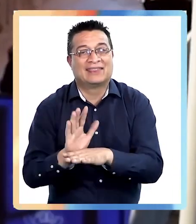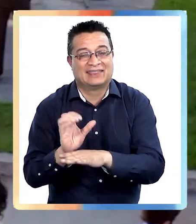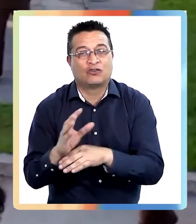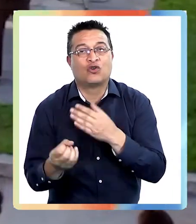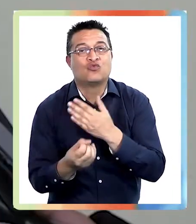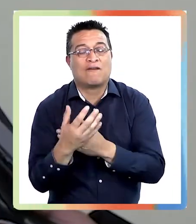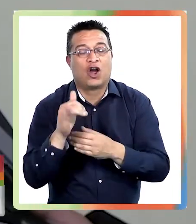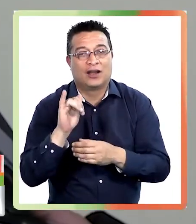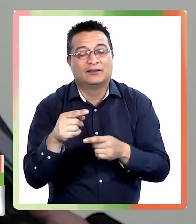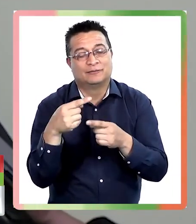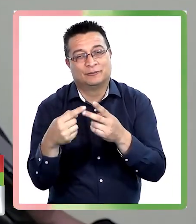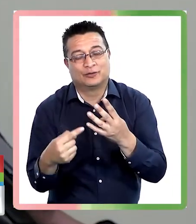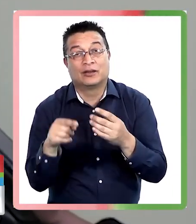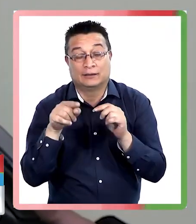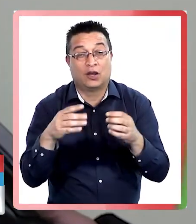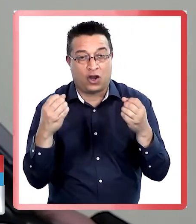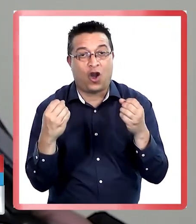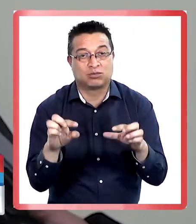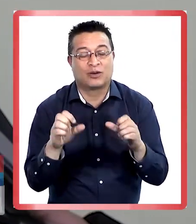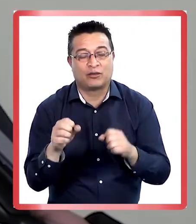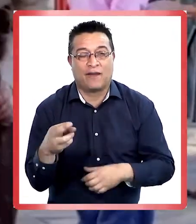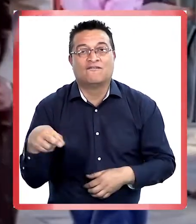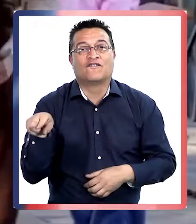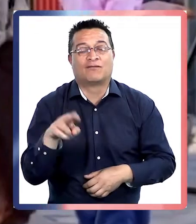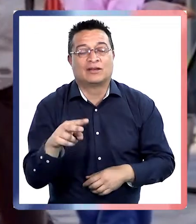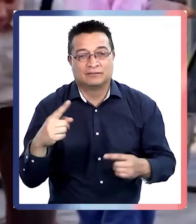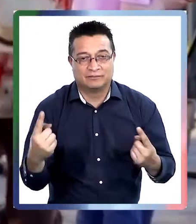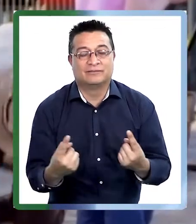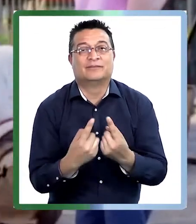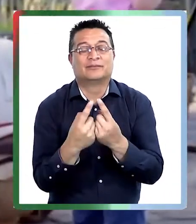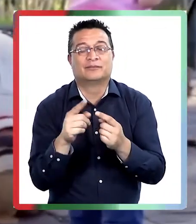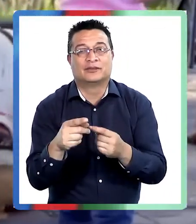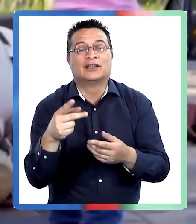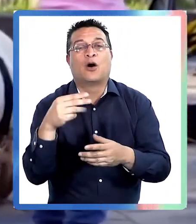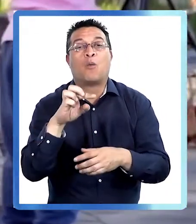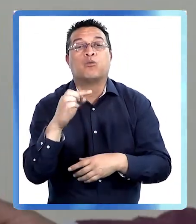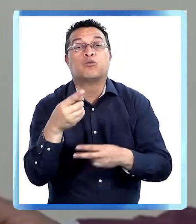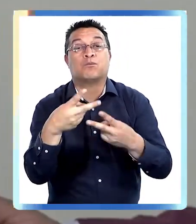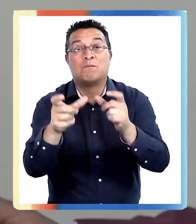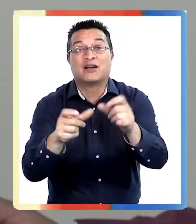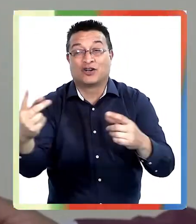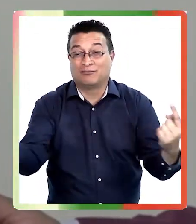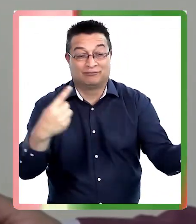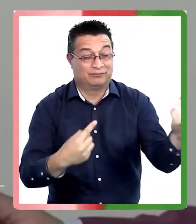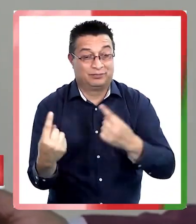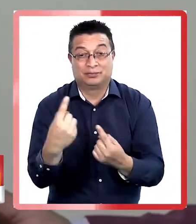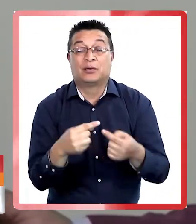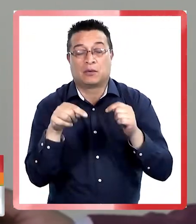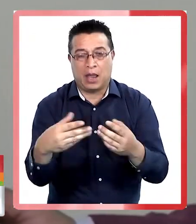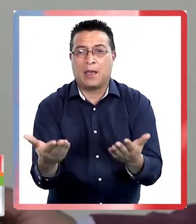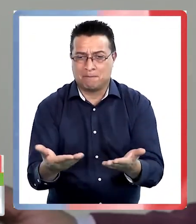Ramillete Clown. Esta es la oportunidad para volver a encontrarnos con la obra y con el público. En esta ocasión también queremos invitarlos a participar